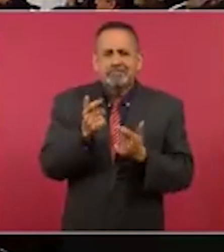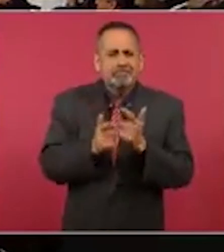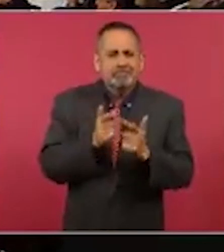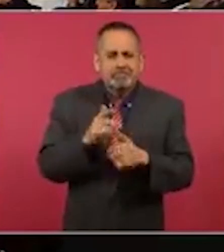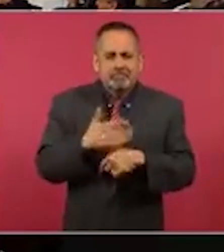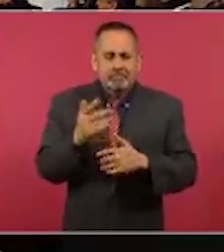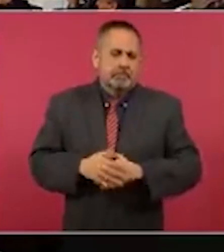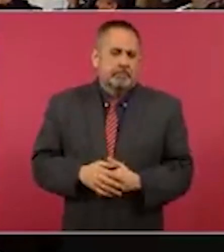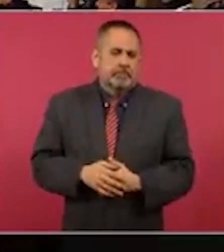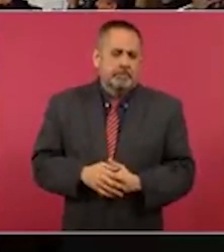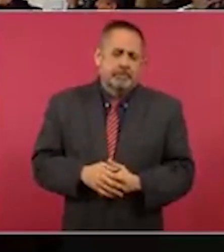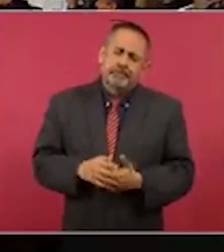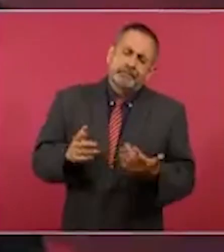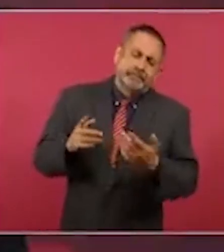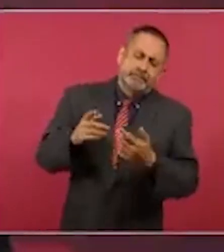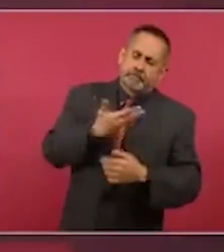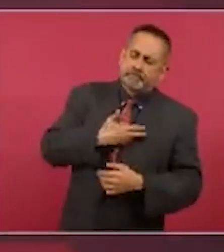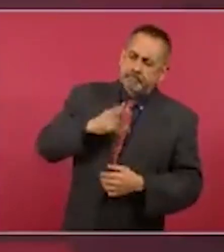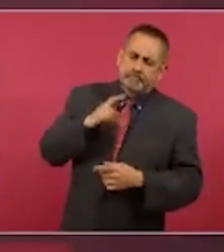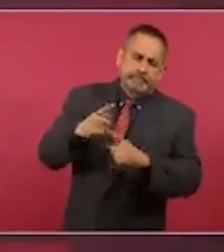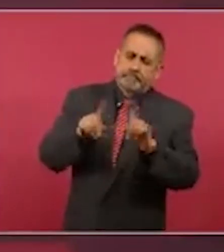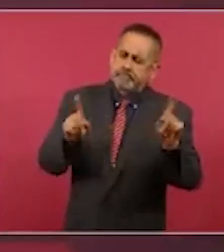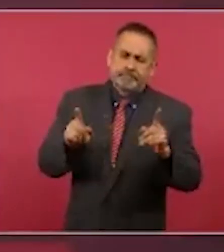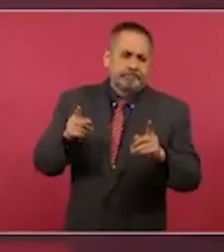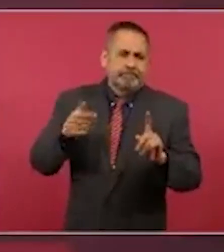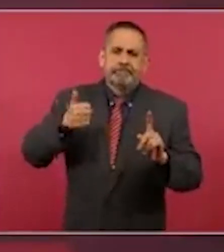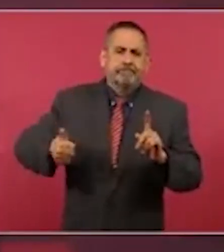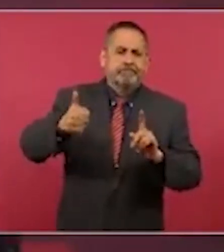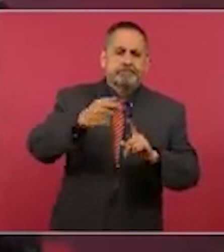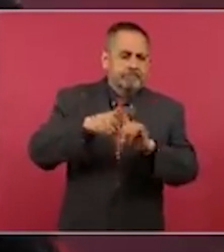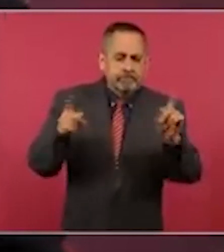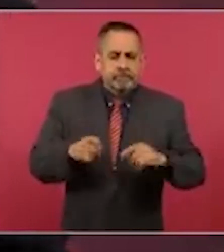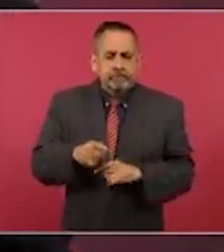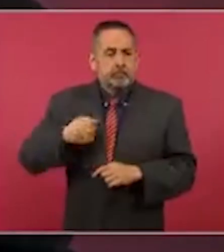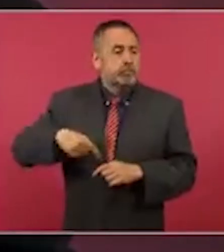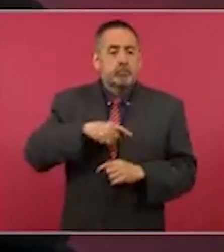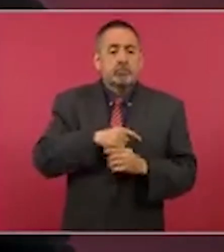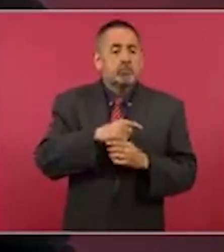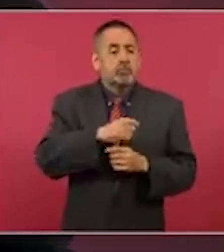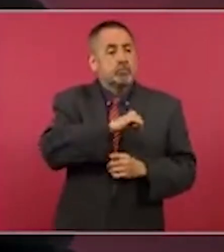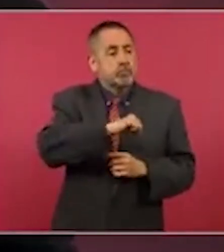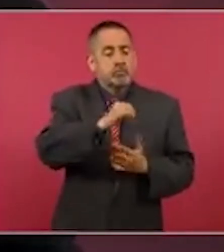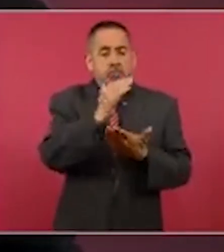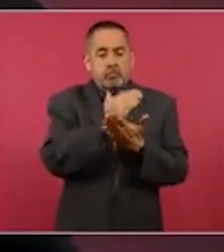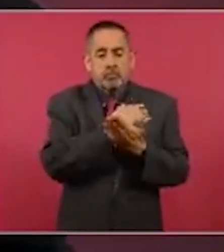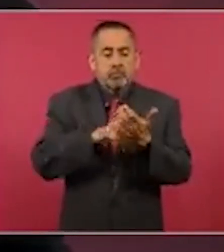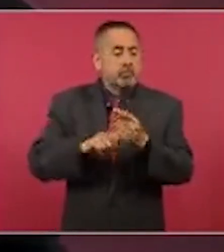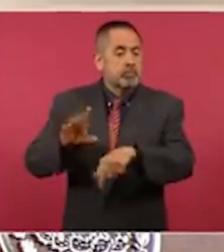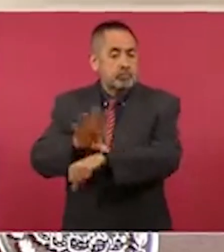El presidente Andrés Manuel López Obrador indicó que este año va a bajar la inflación en México, aunque no quiso hacer un pronóstico acerca de